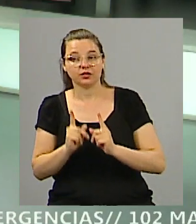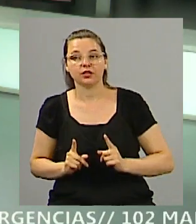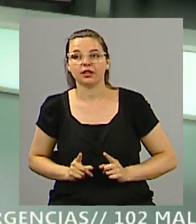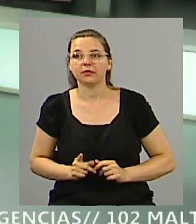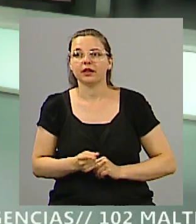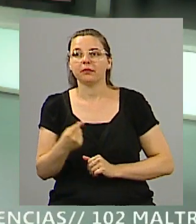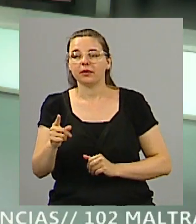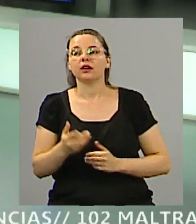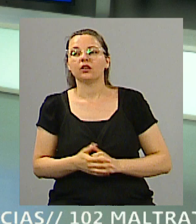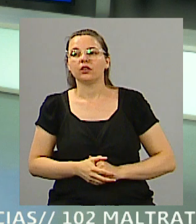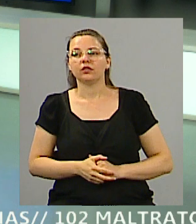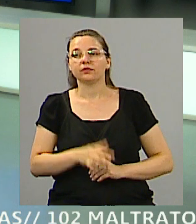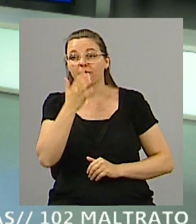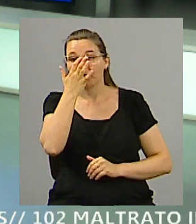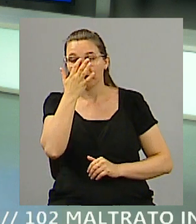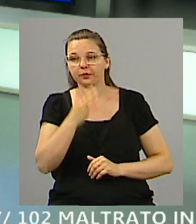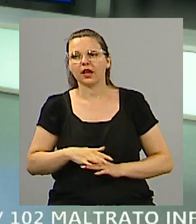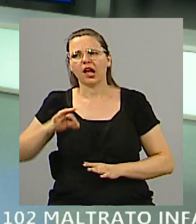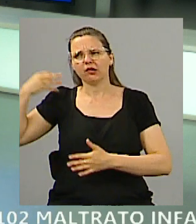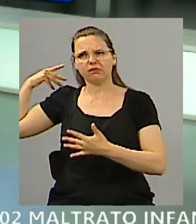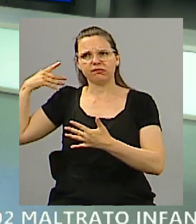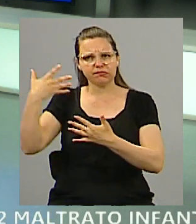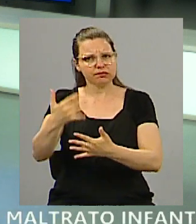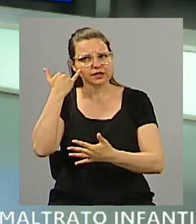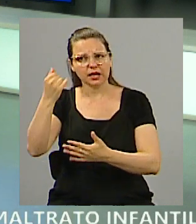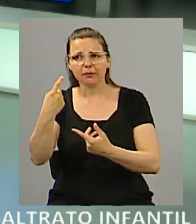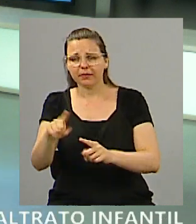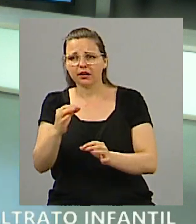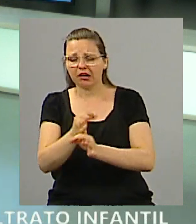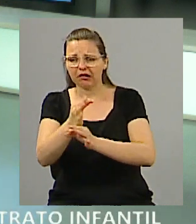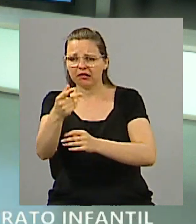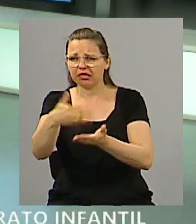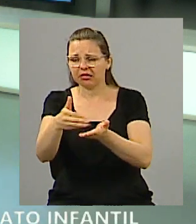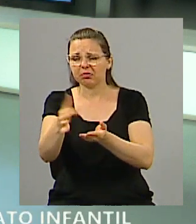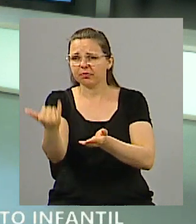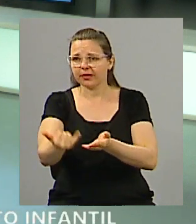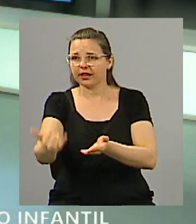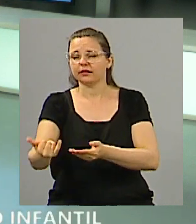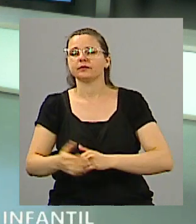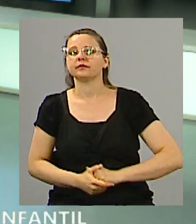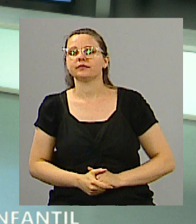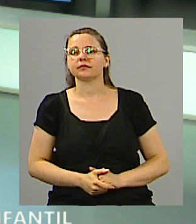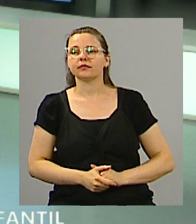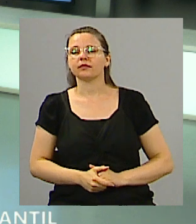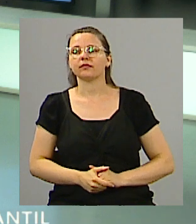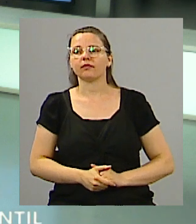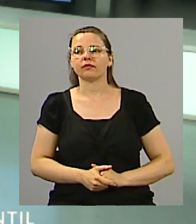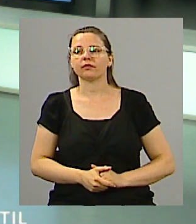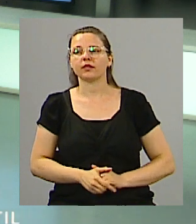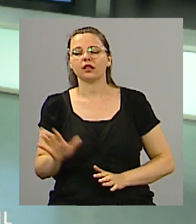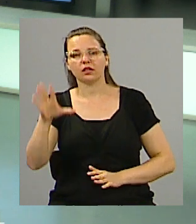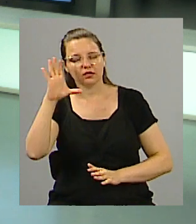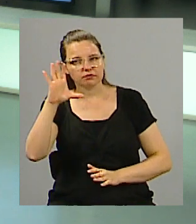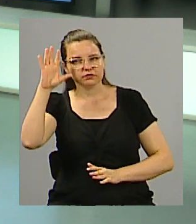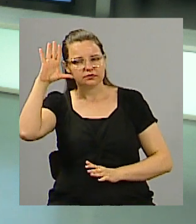Pero, uh-huh. pero sucede a pesar de que han pasado un montón de años, de que empezaba a tratar de hacer tomar